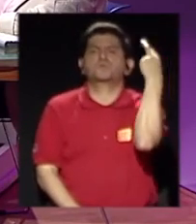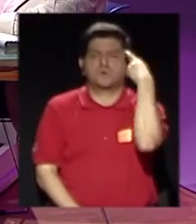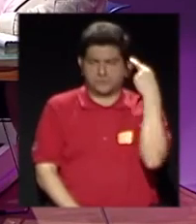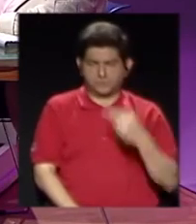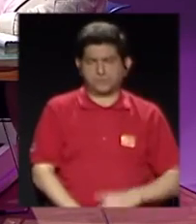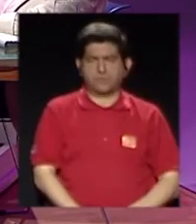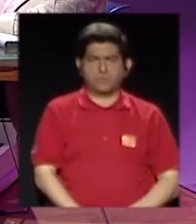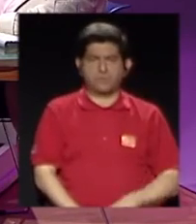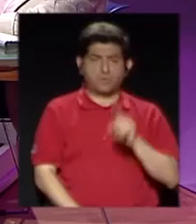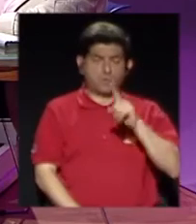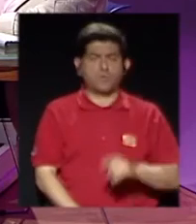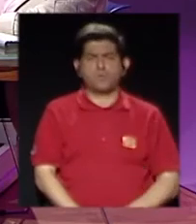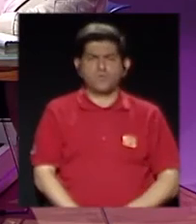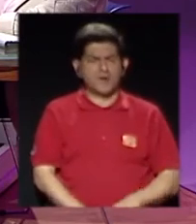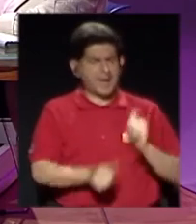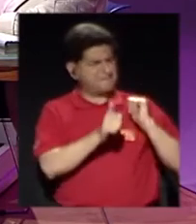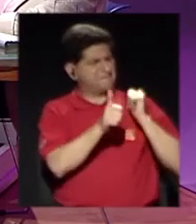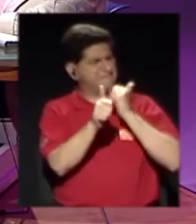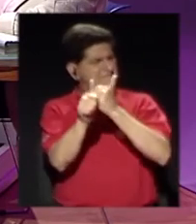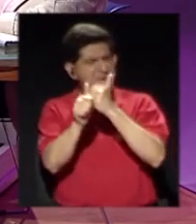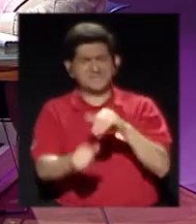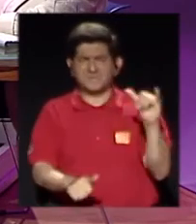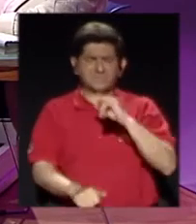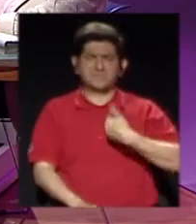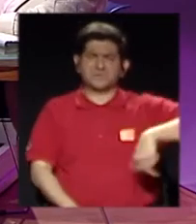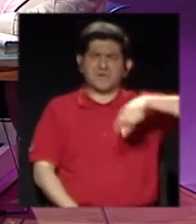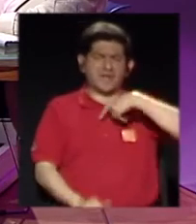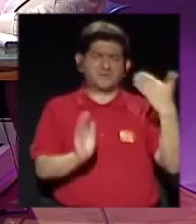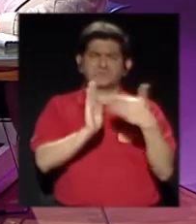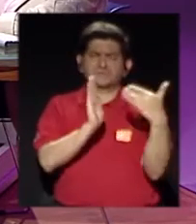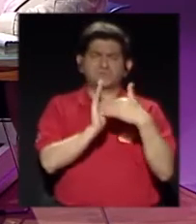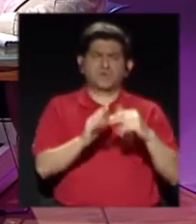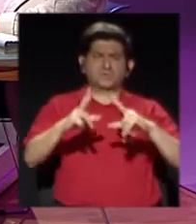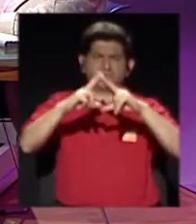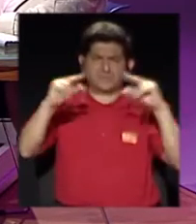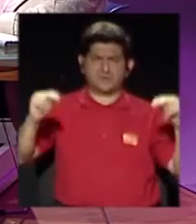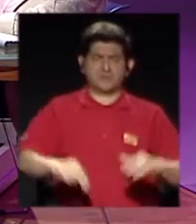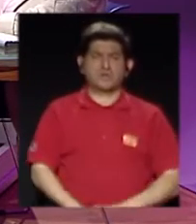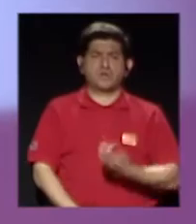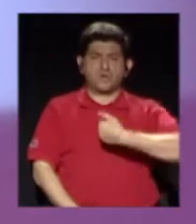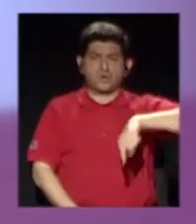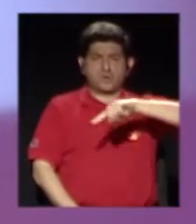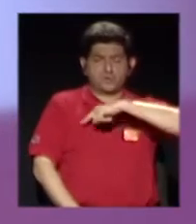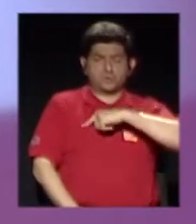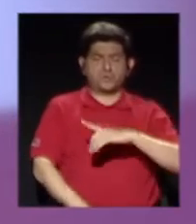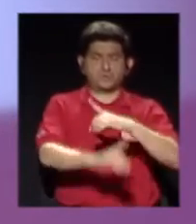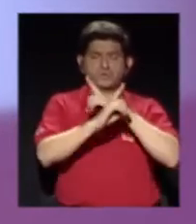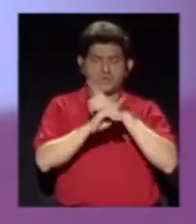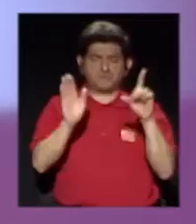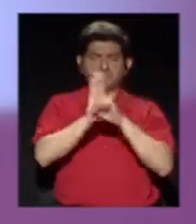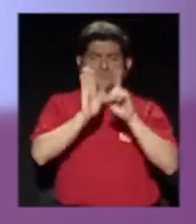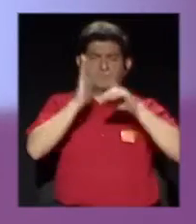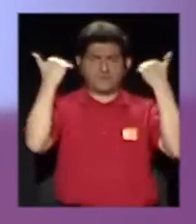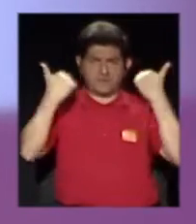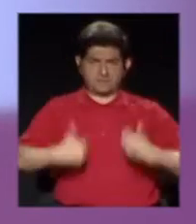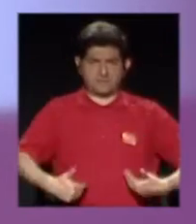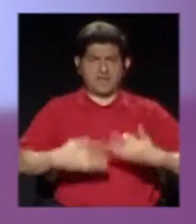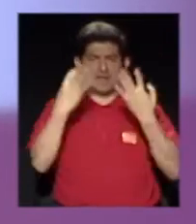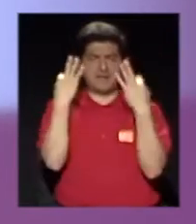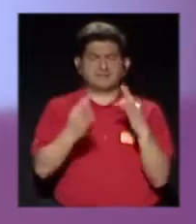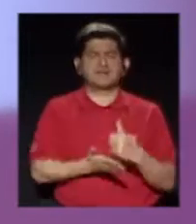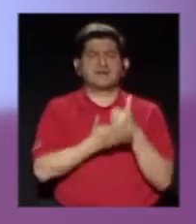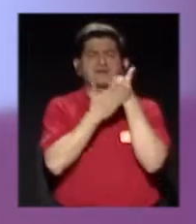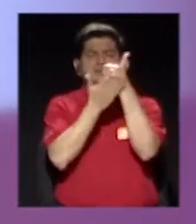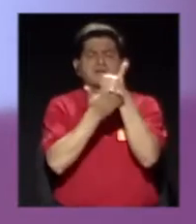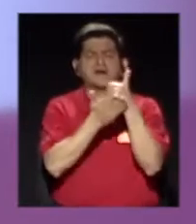una ola de persecución que también nos alcanzó en nicaragua como defensores de derechos humanos y tratando de contribuir